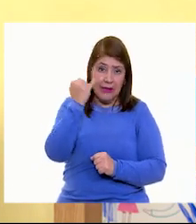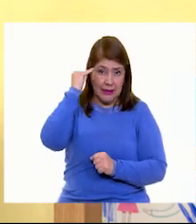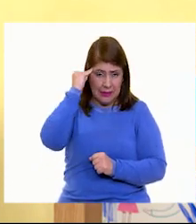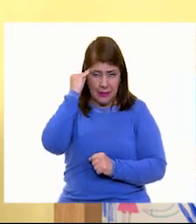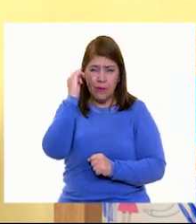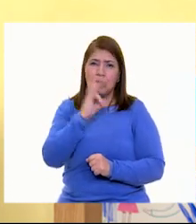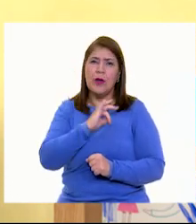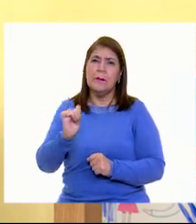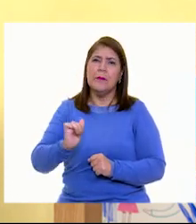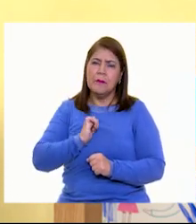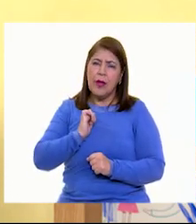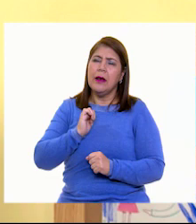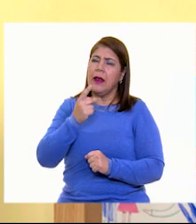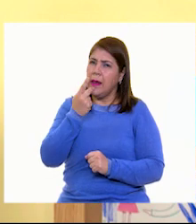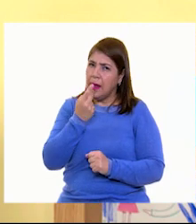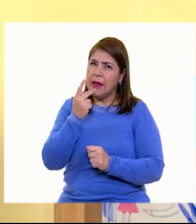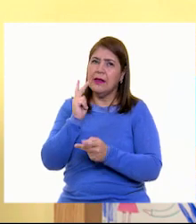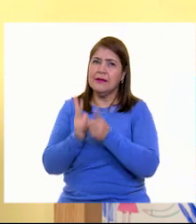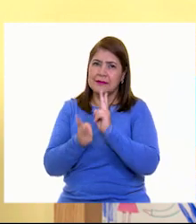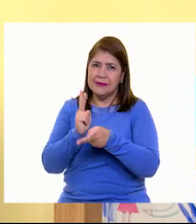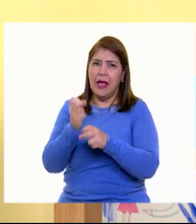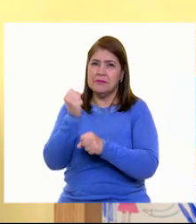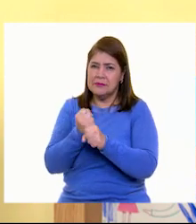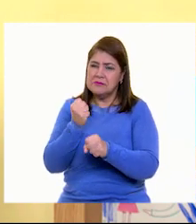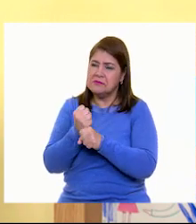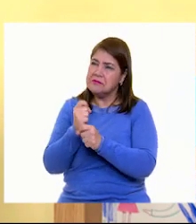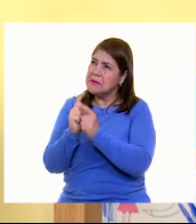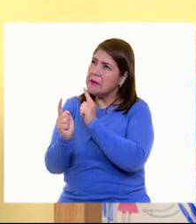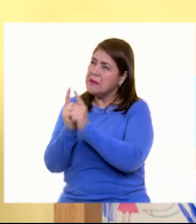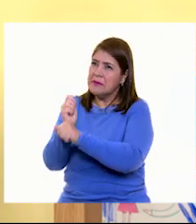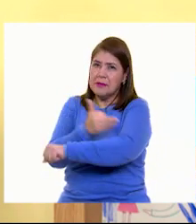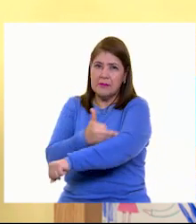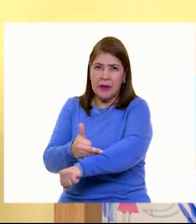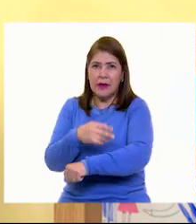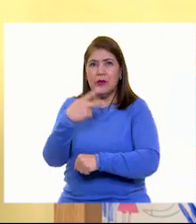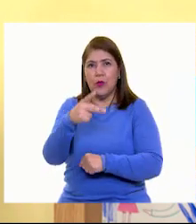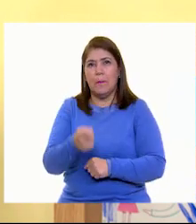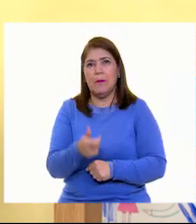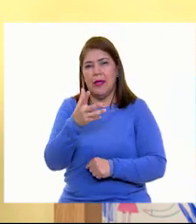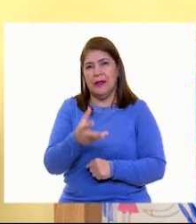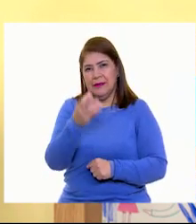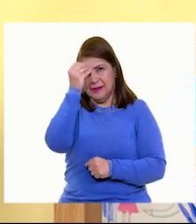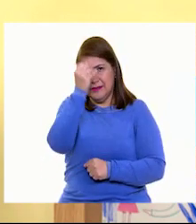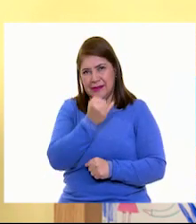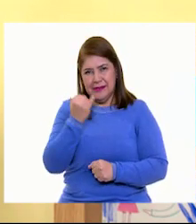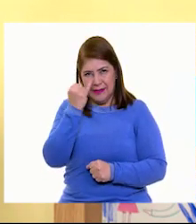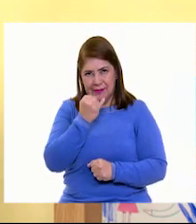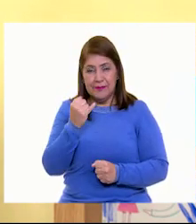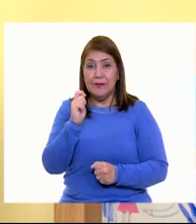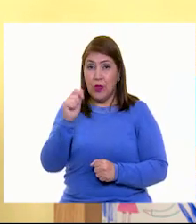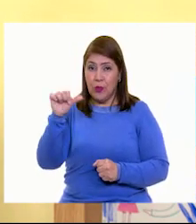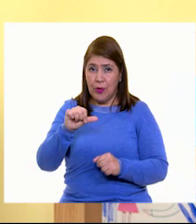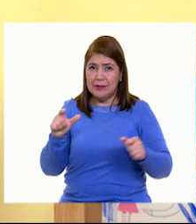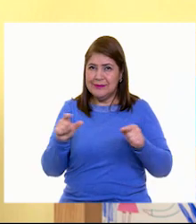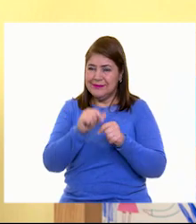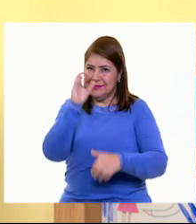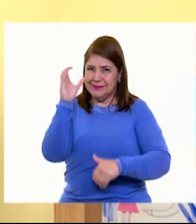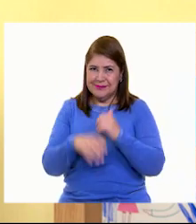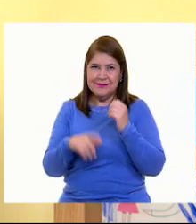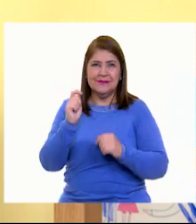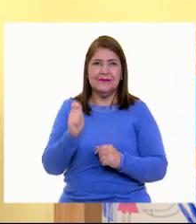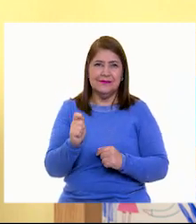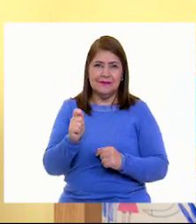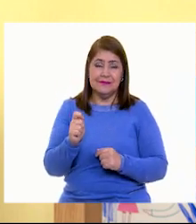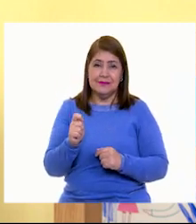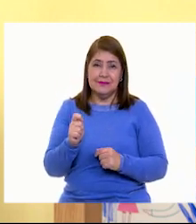indígena, aprovecha también este momento para practicarla y platica con tu familia en tu lengua materna. Por hoy hemos terminado